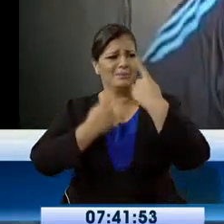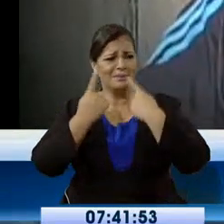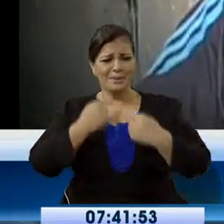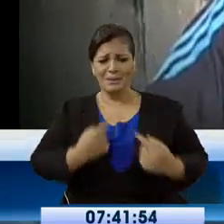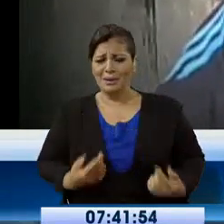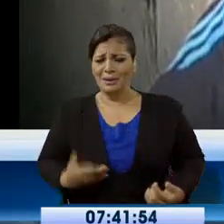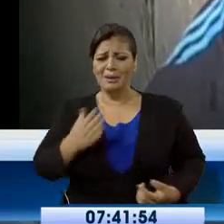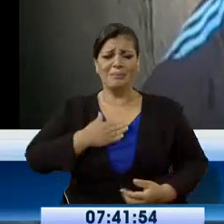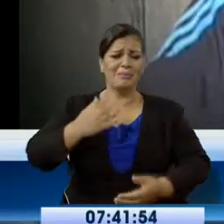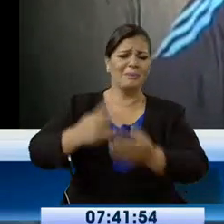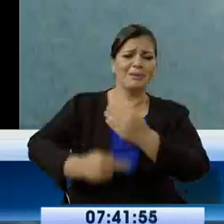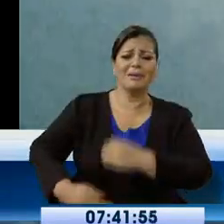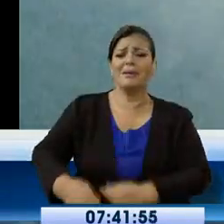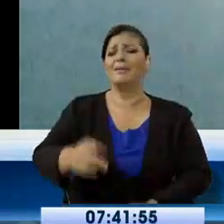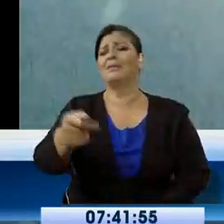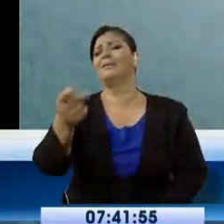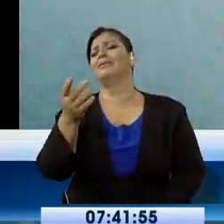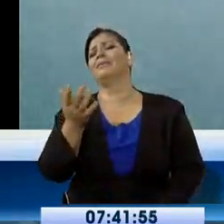allá. Y él fue.